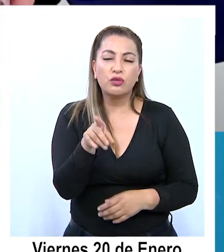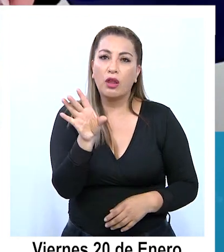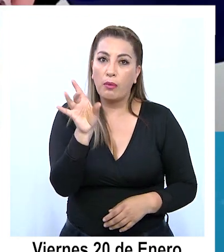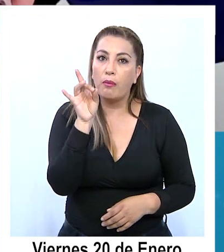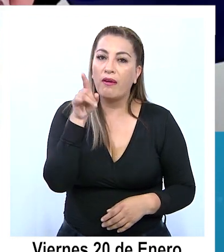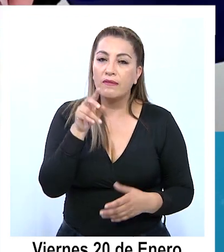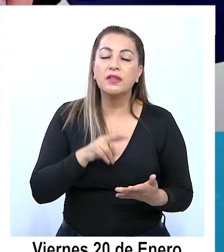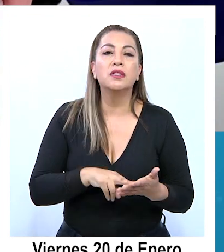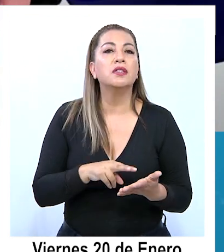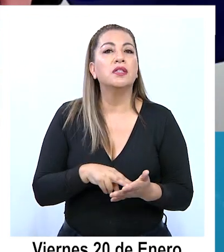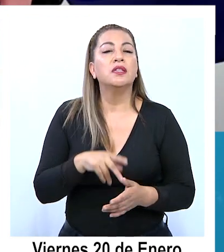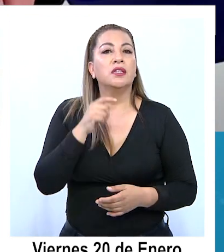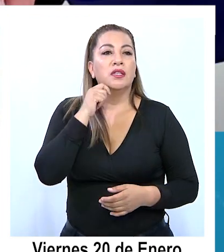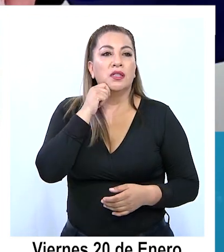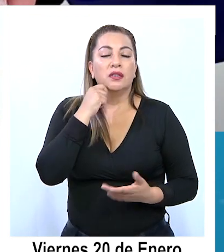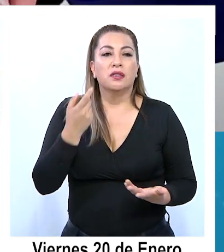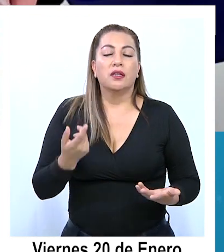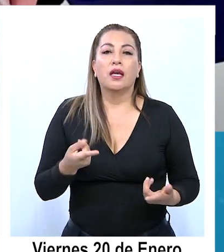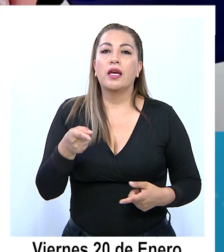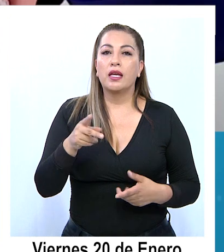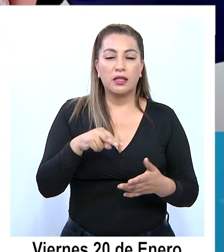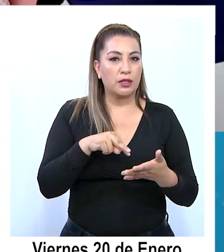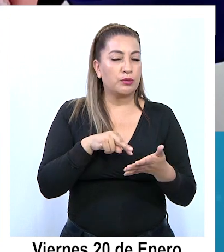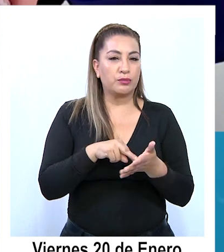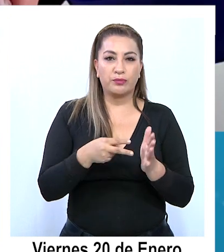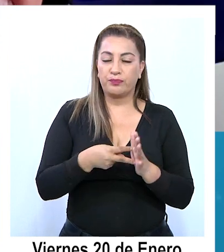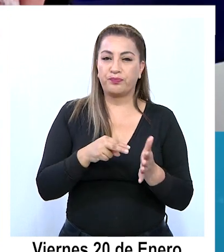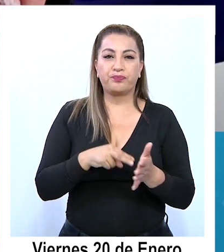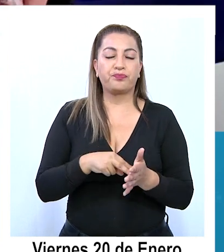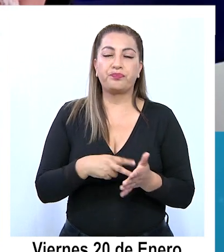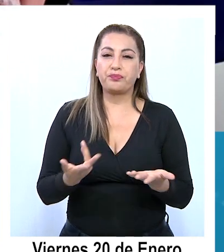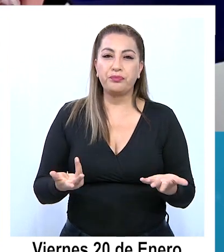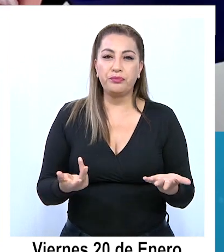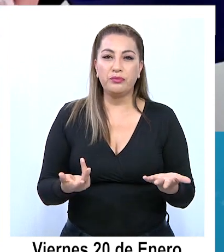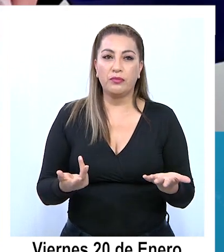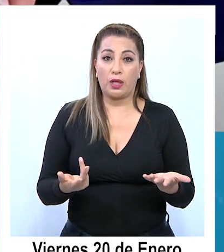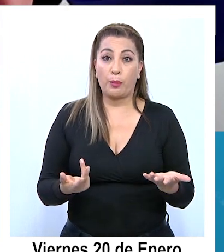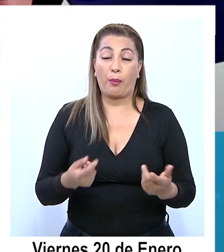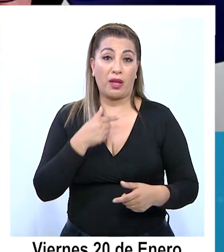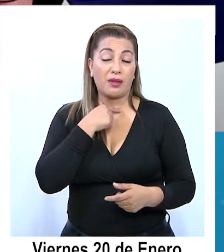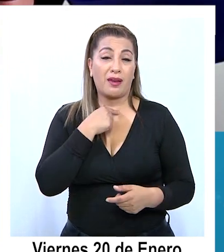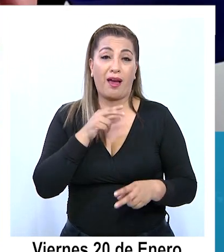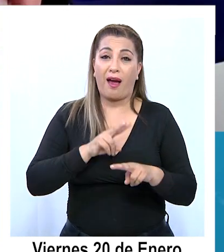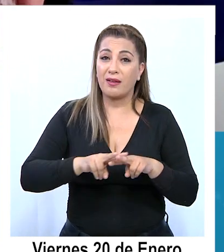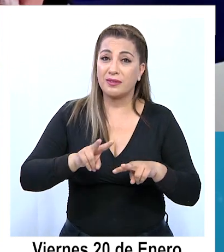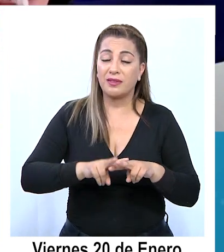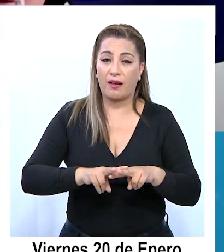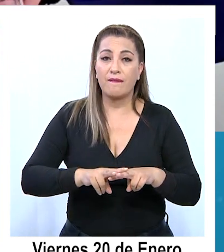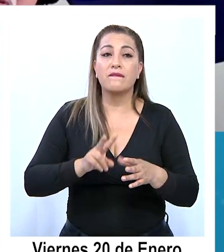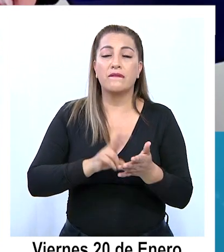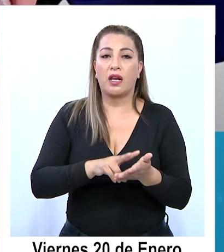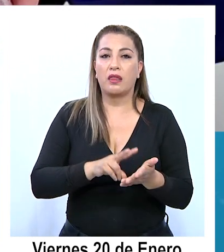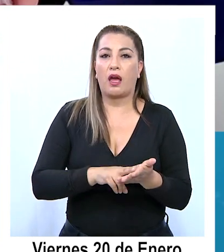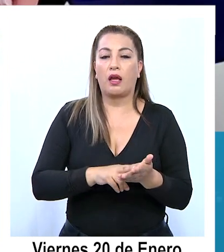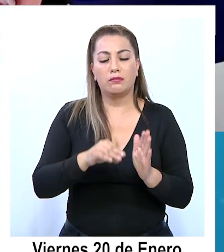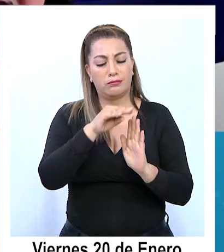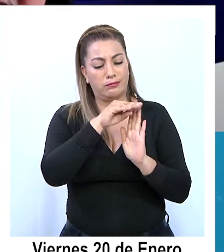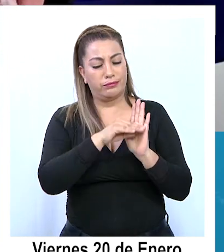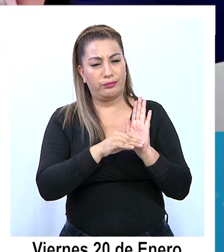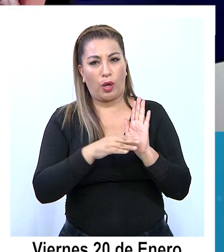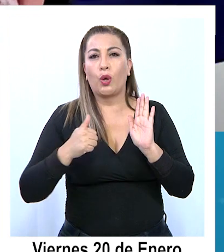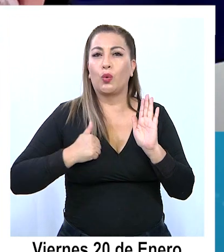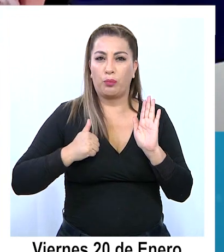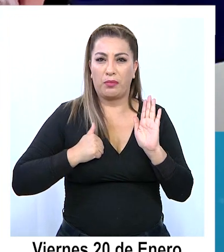que realmente se está tratando de abordar el problema en serio, digamos, y tomando las medidas que hace mucho tiempo, además, debieron